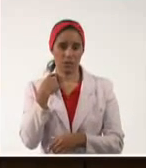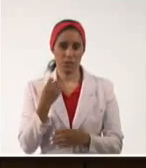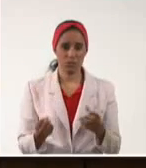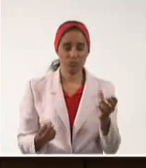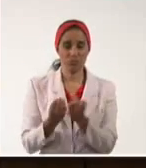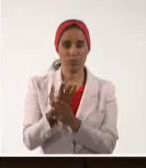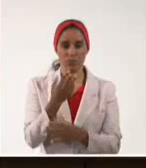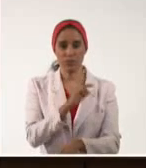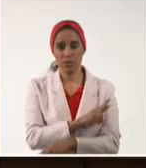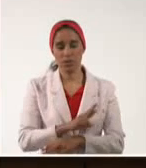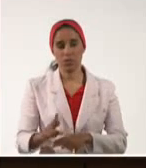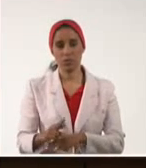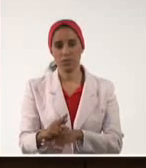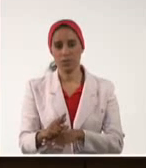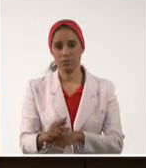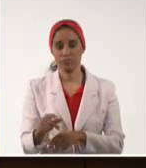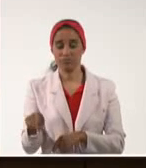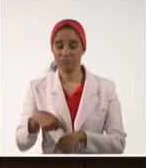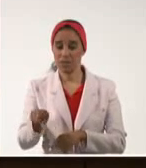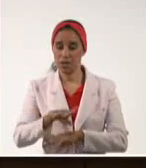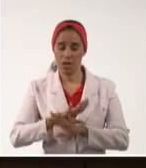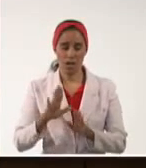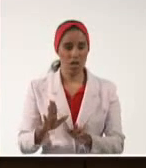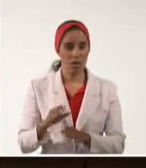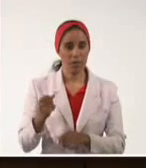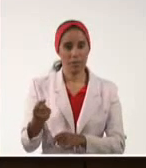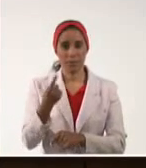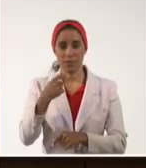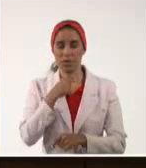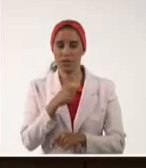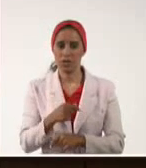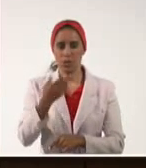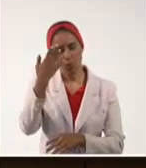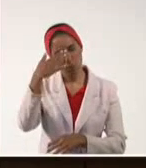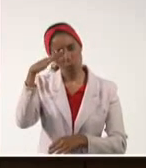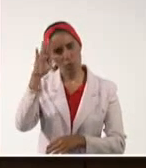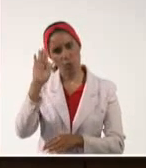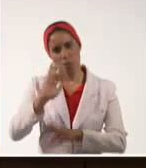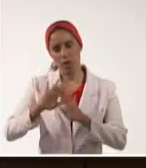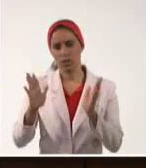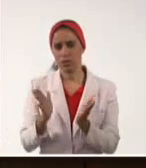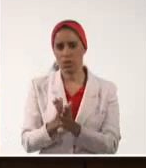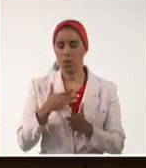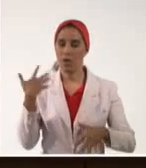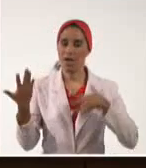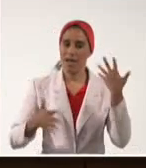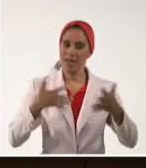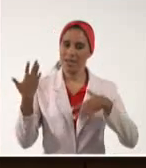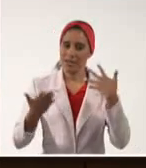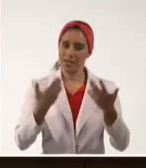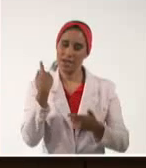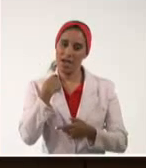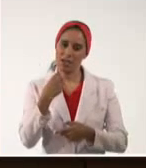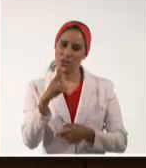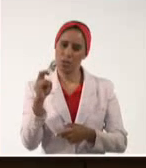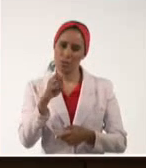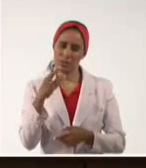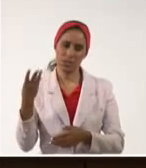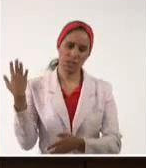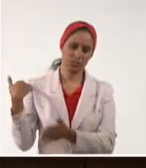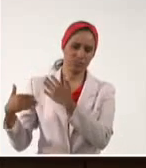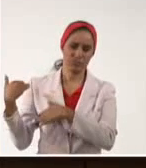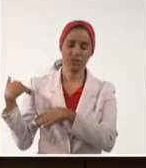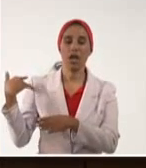la Revolución Cubana, Cuba despedirá el año con la alegría que ni los peores vendavales de la naturaleza o